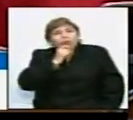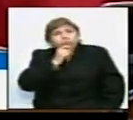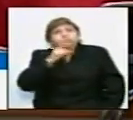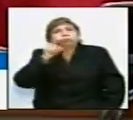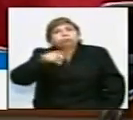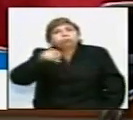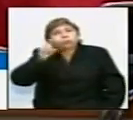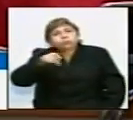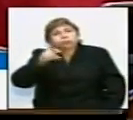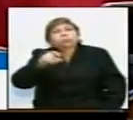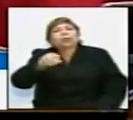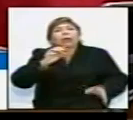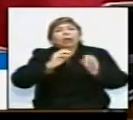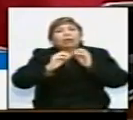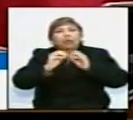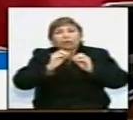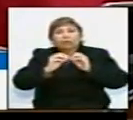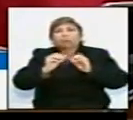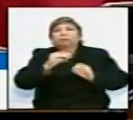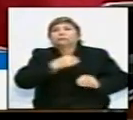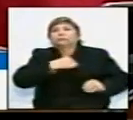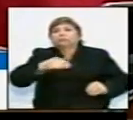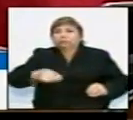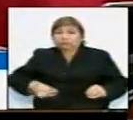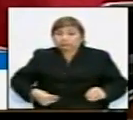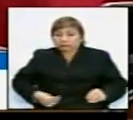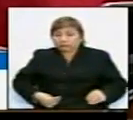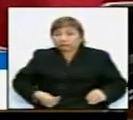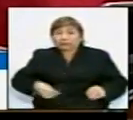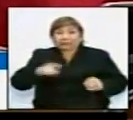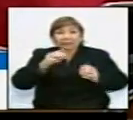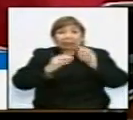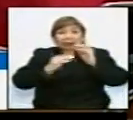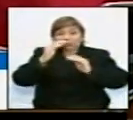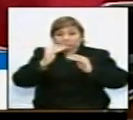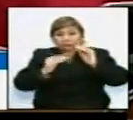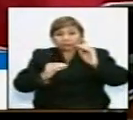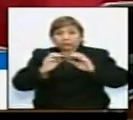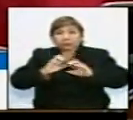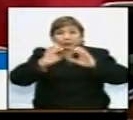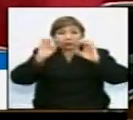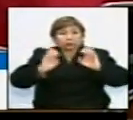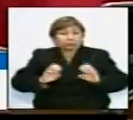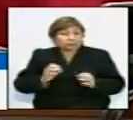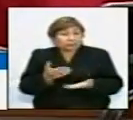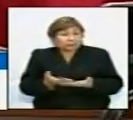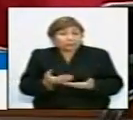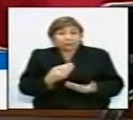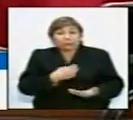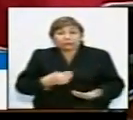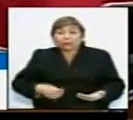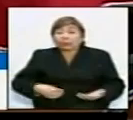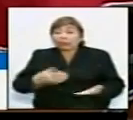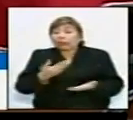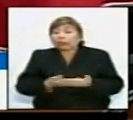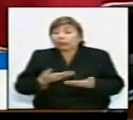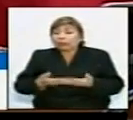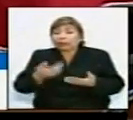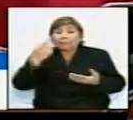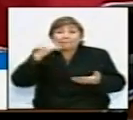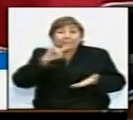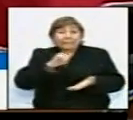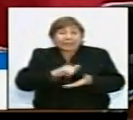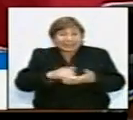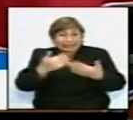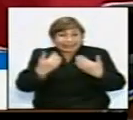poder tener una reestructuración del Ministerio. Y esa reestructuración del Ministerio se planteó para tratar